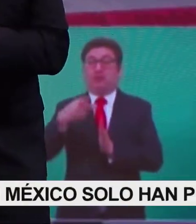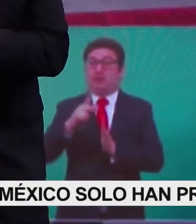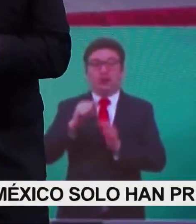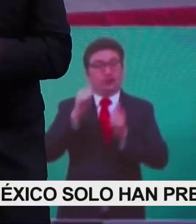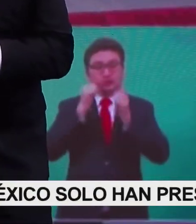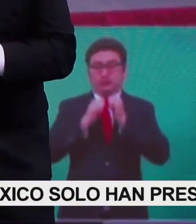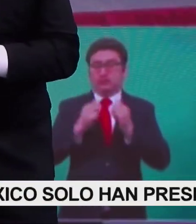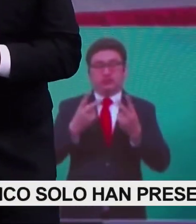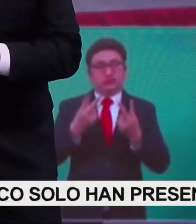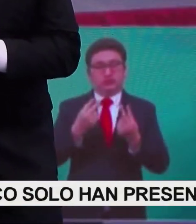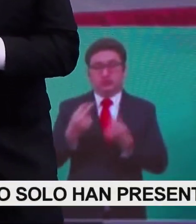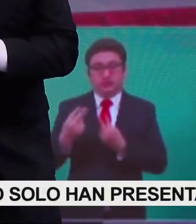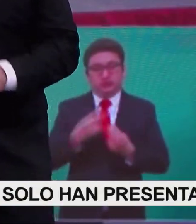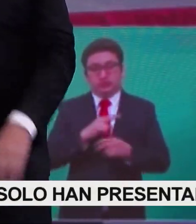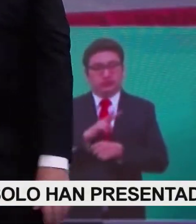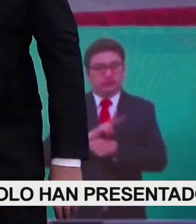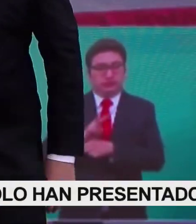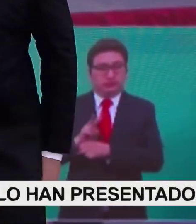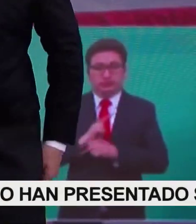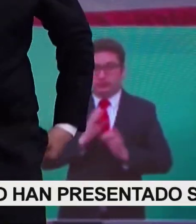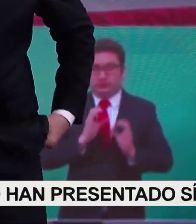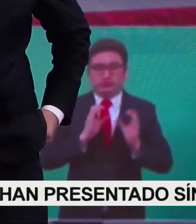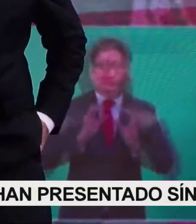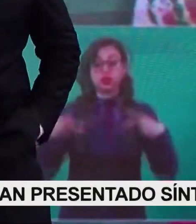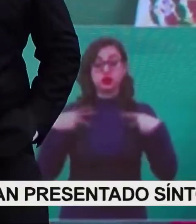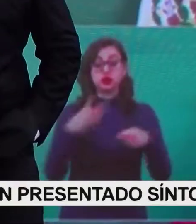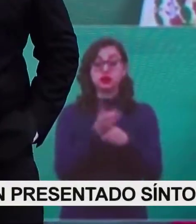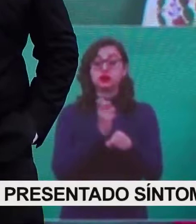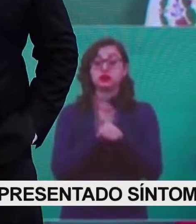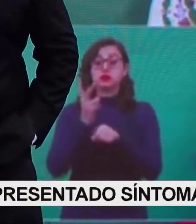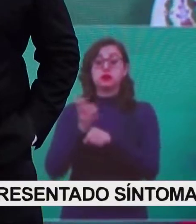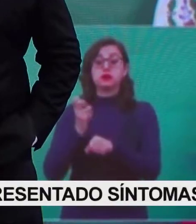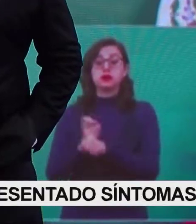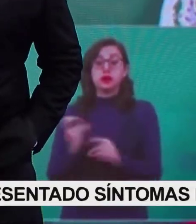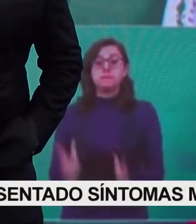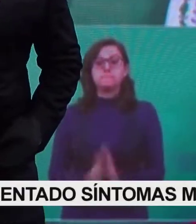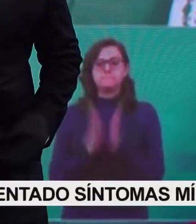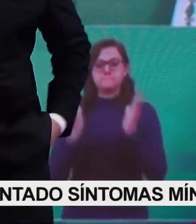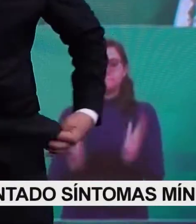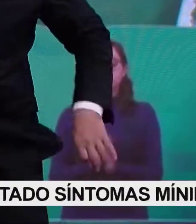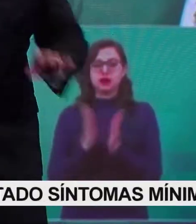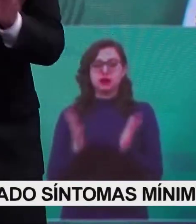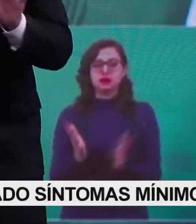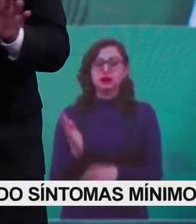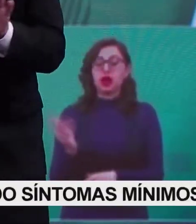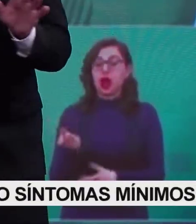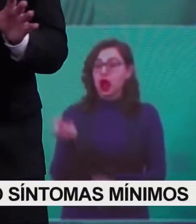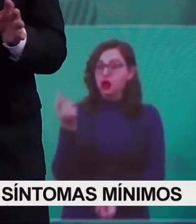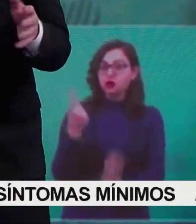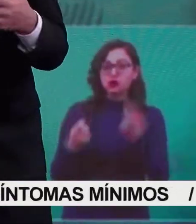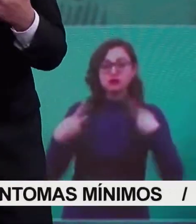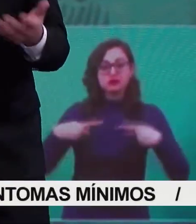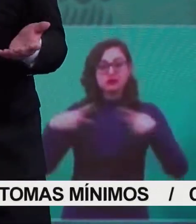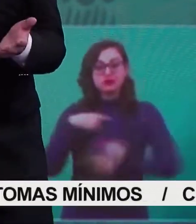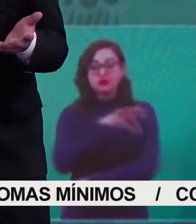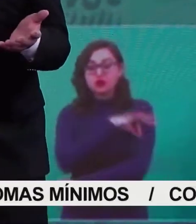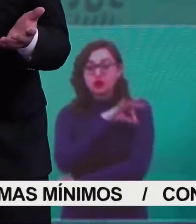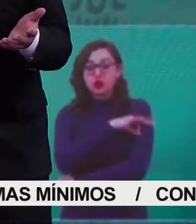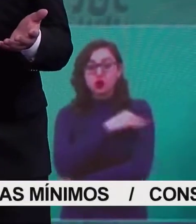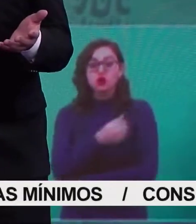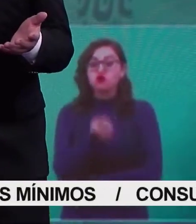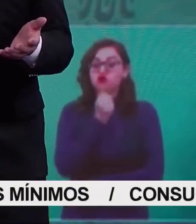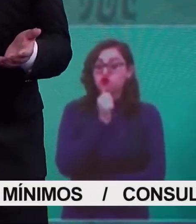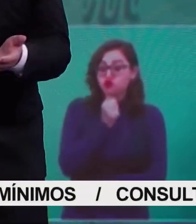queremos referirnos en este comentario a las declaraciones del doctor Hugo López-Gatell el día de hoy. Y no porque sean muy